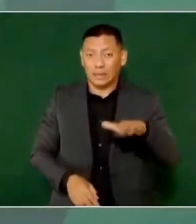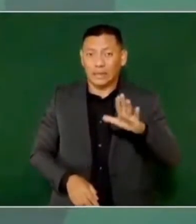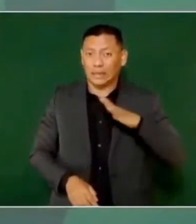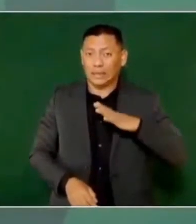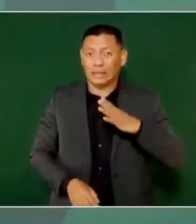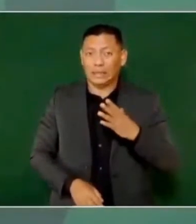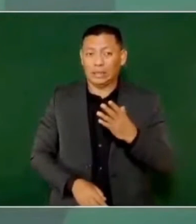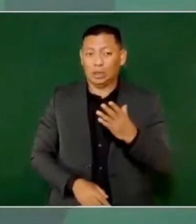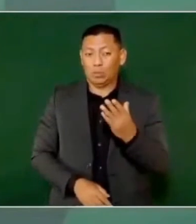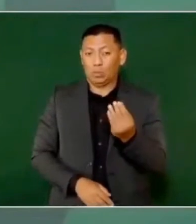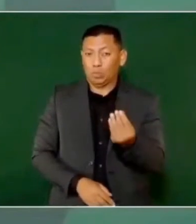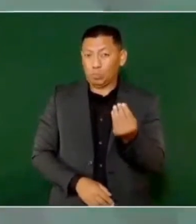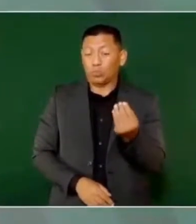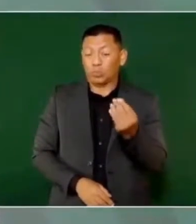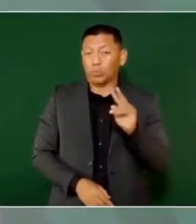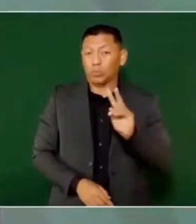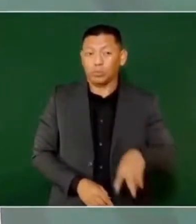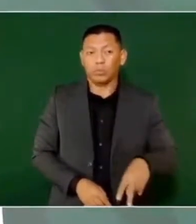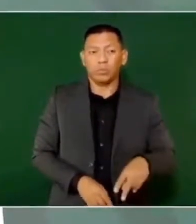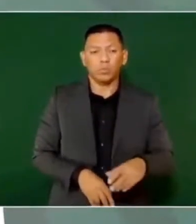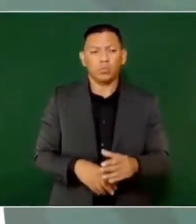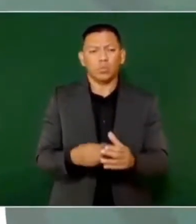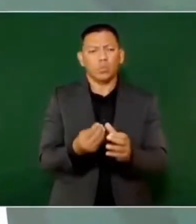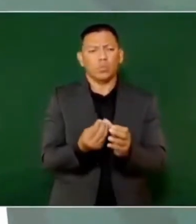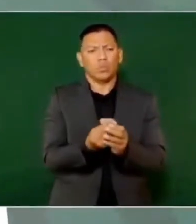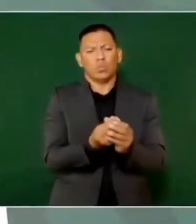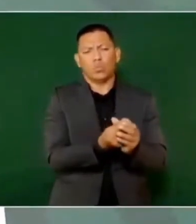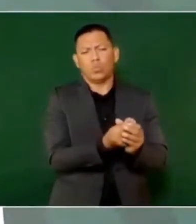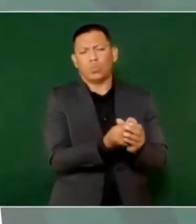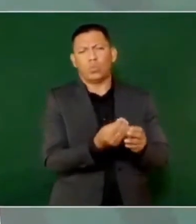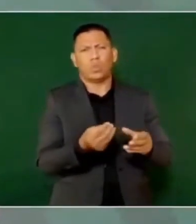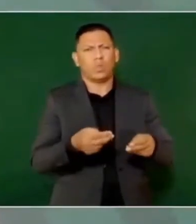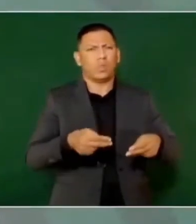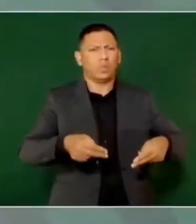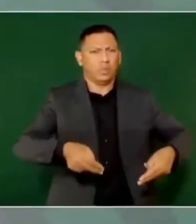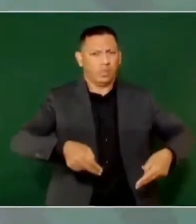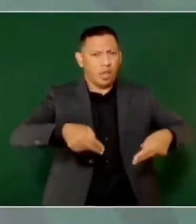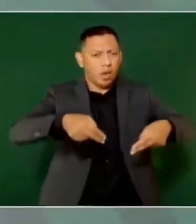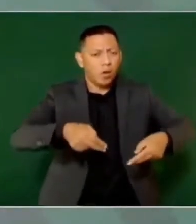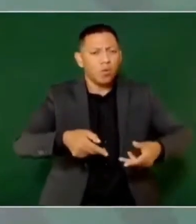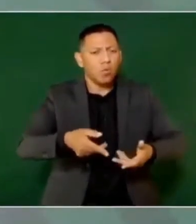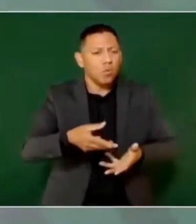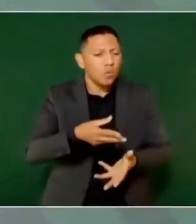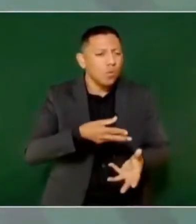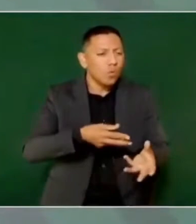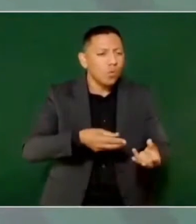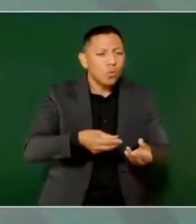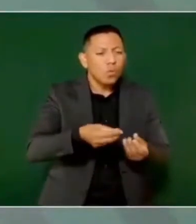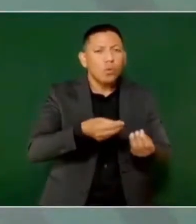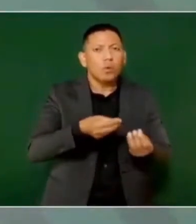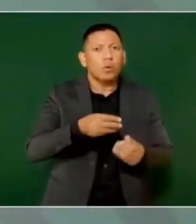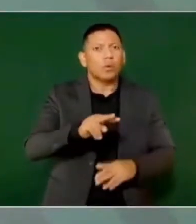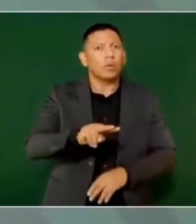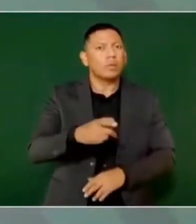muchos negocios, muchos, muchos, al amparo del poder público.